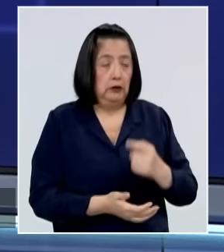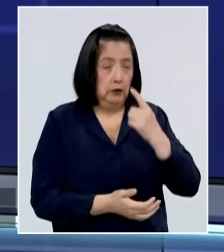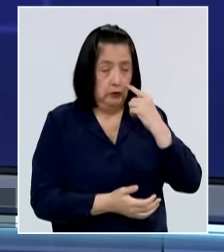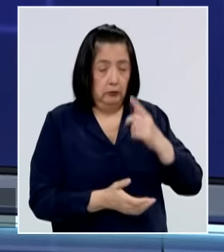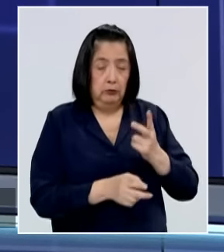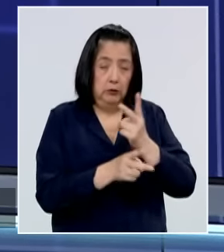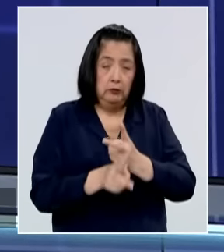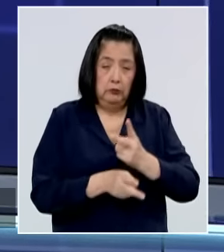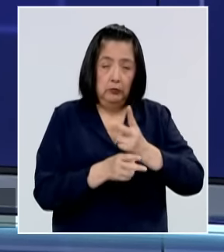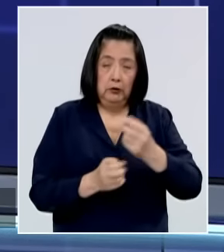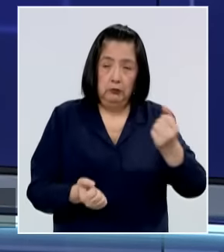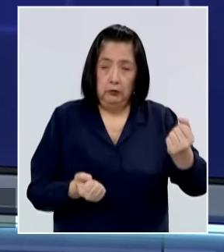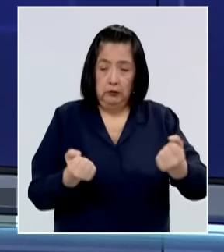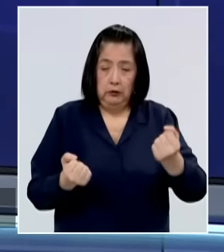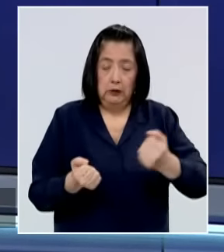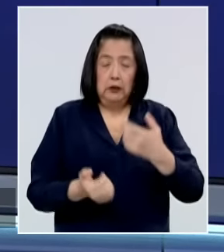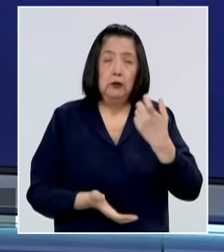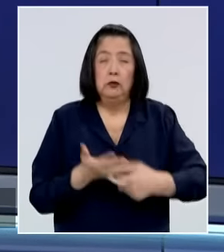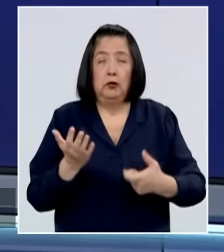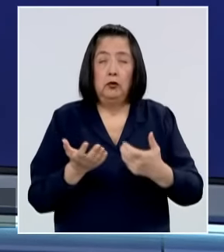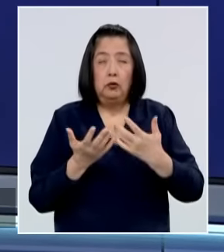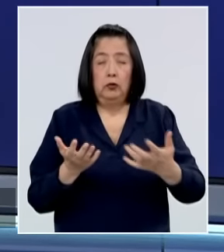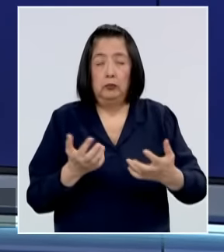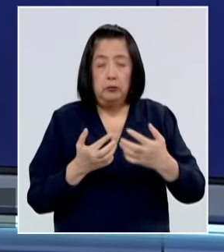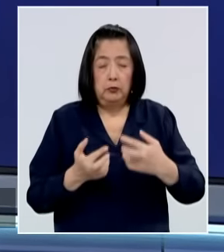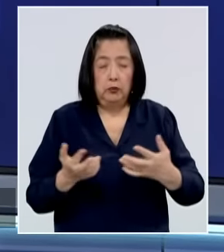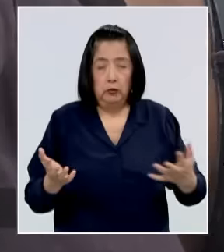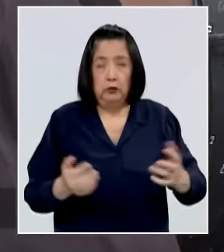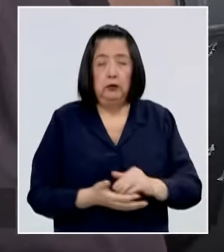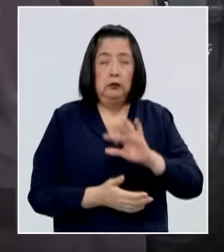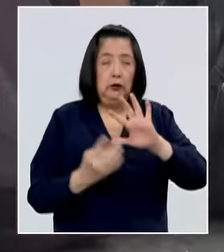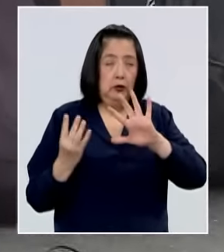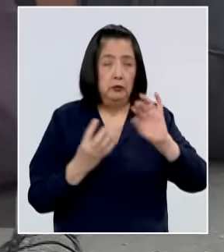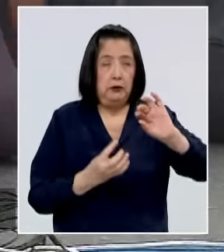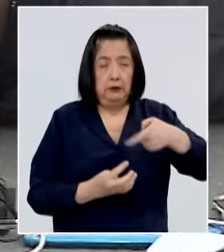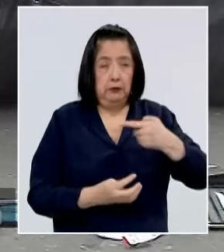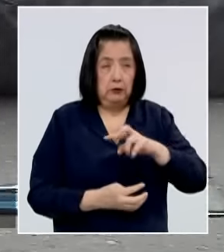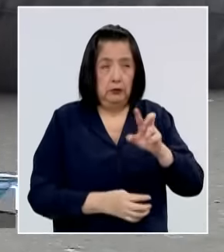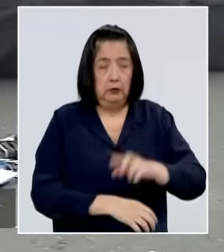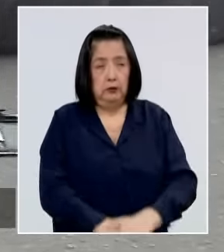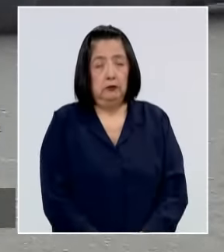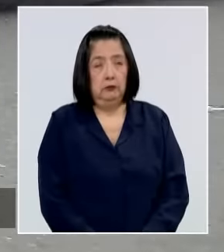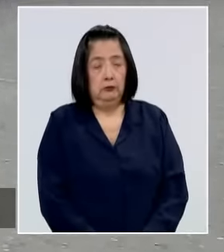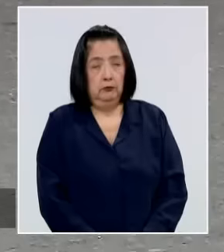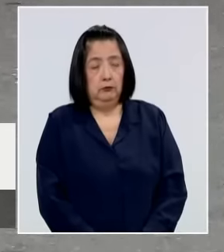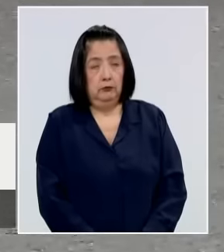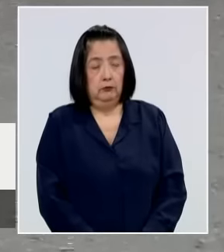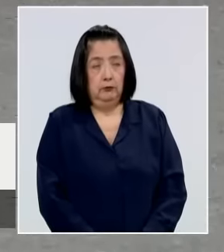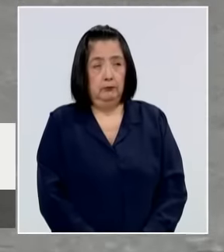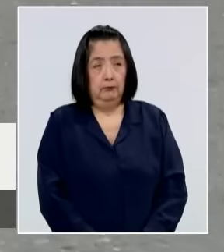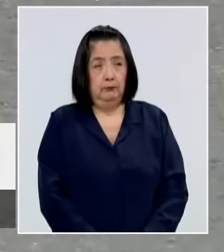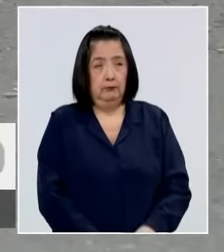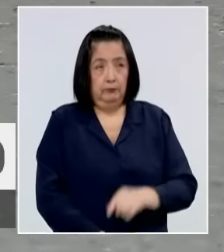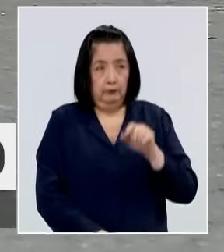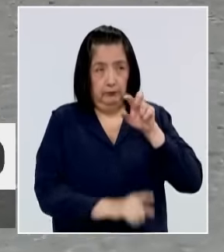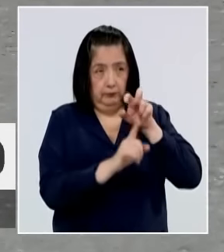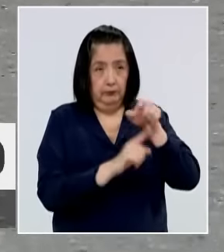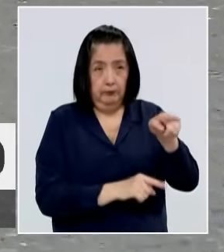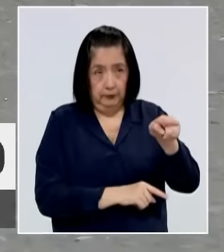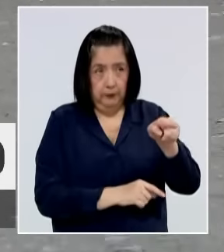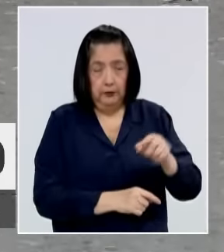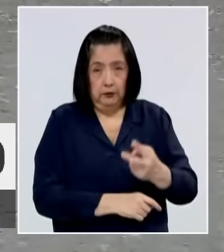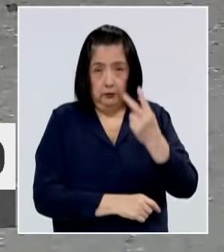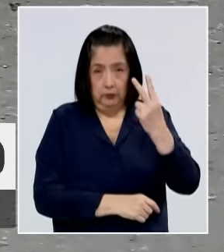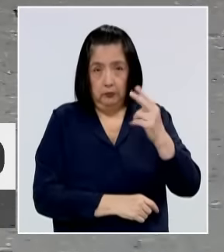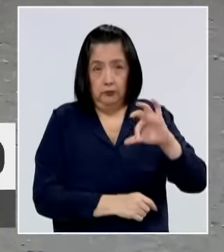un camión con mercadería valorizada en $90,000 desde el callao así terminaron estos